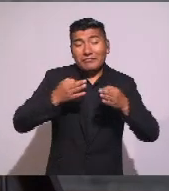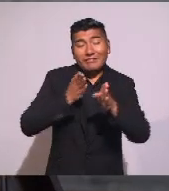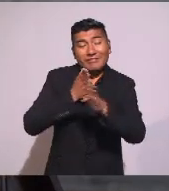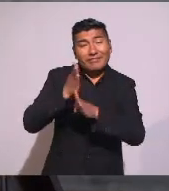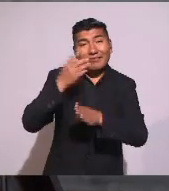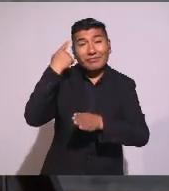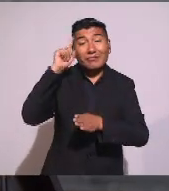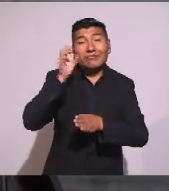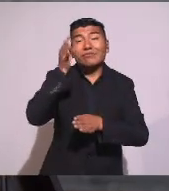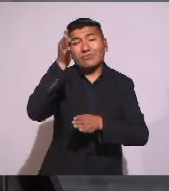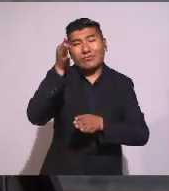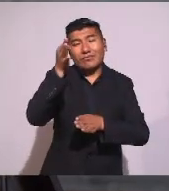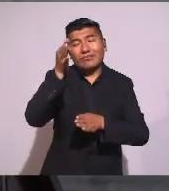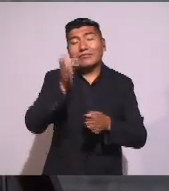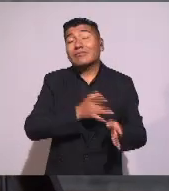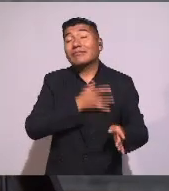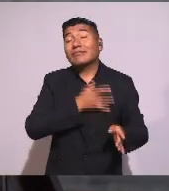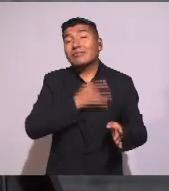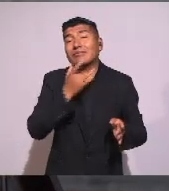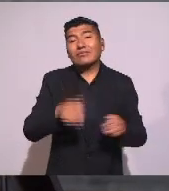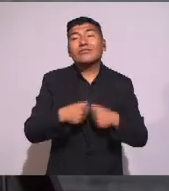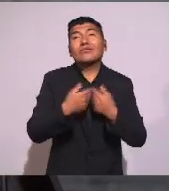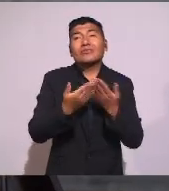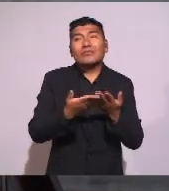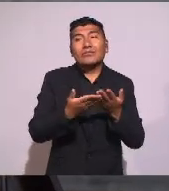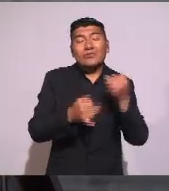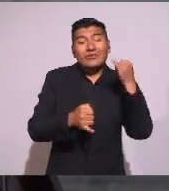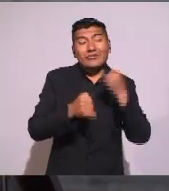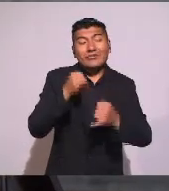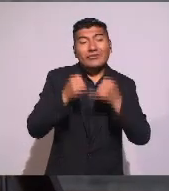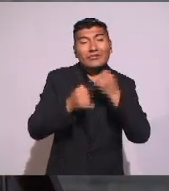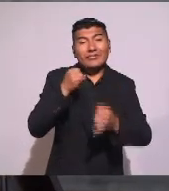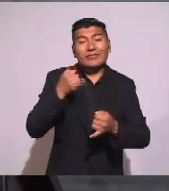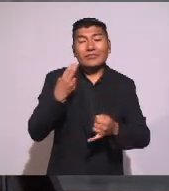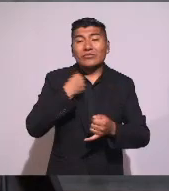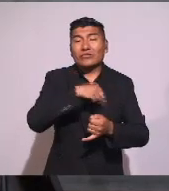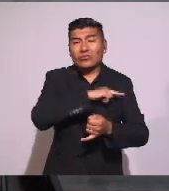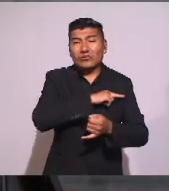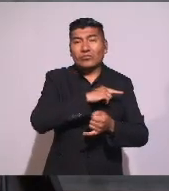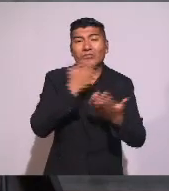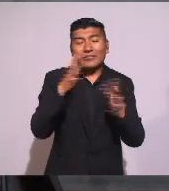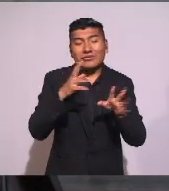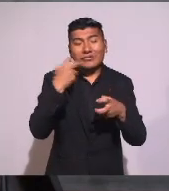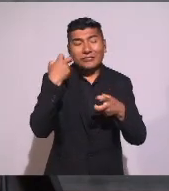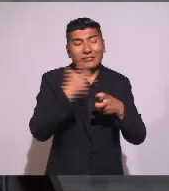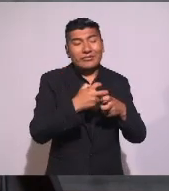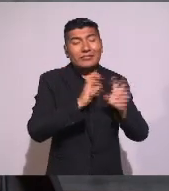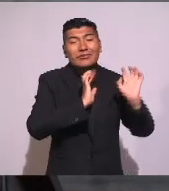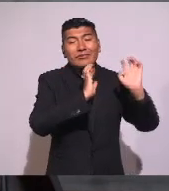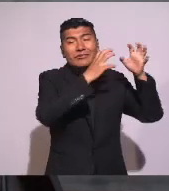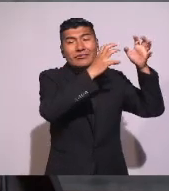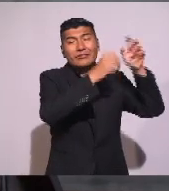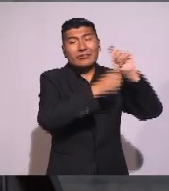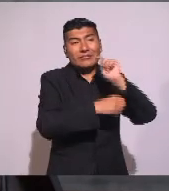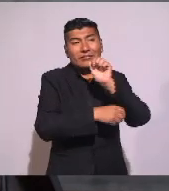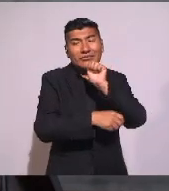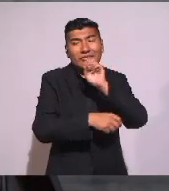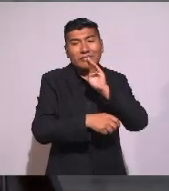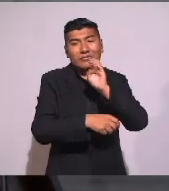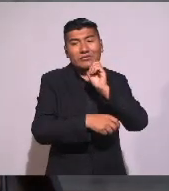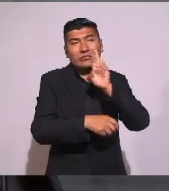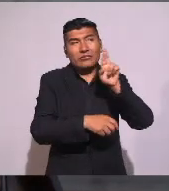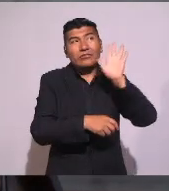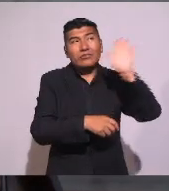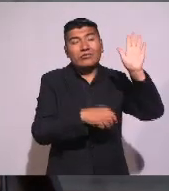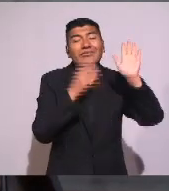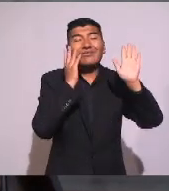nos sentimos como si finalmente estuviéramos en el monte tabor es allí donde